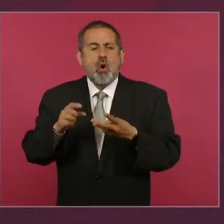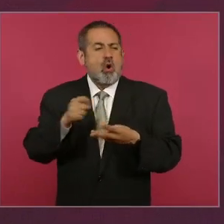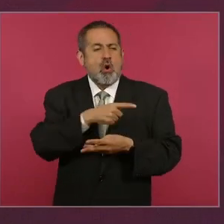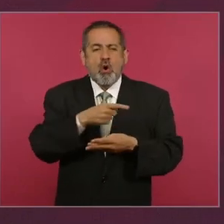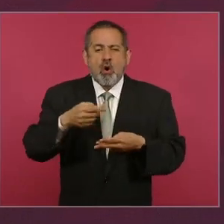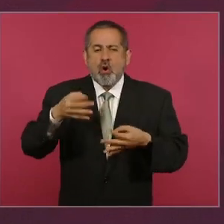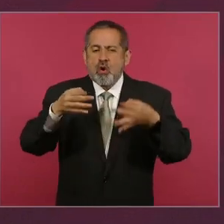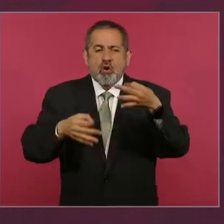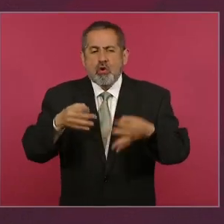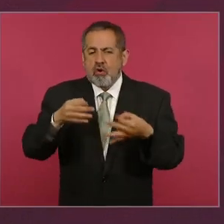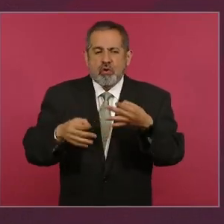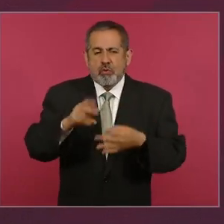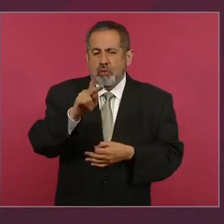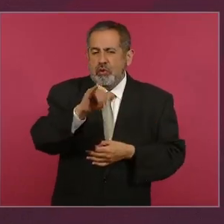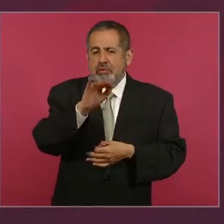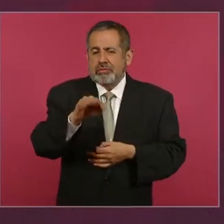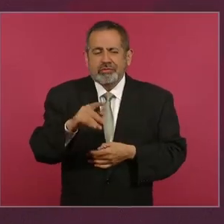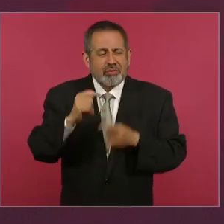llegaba al pueblo.